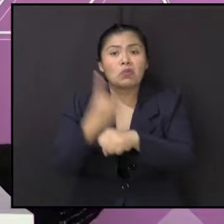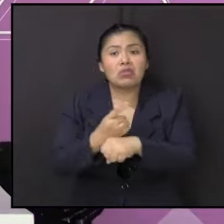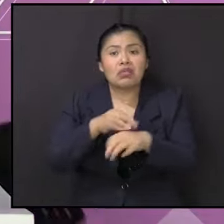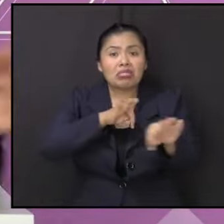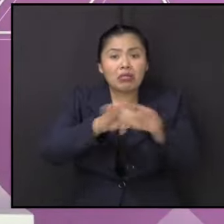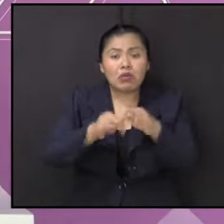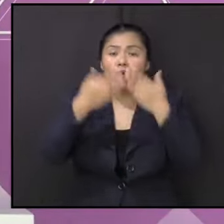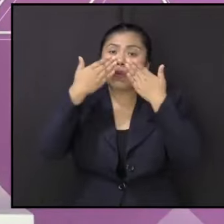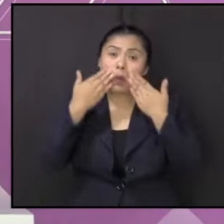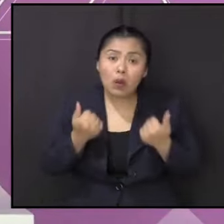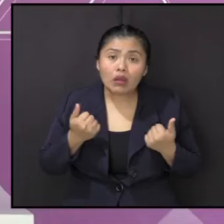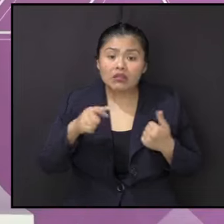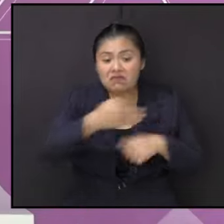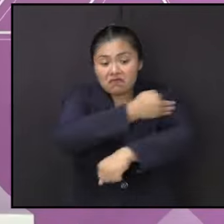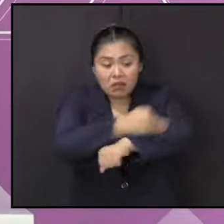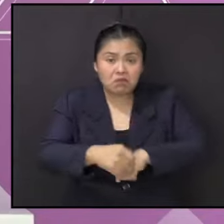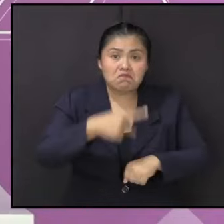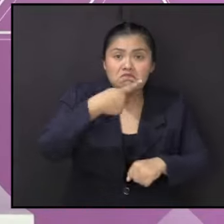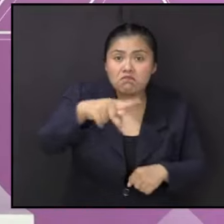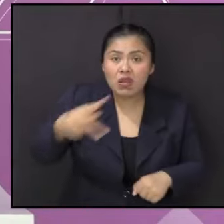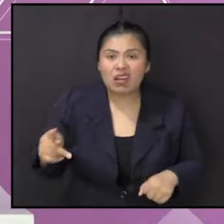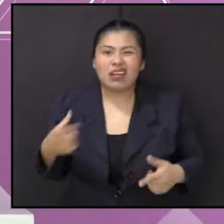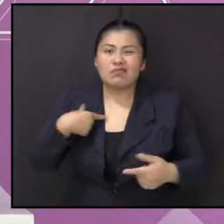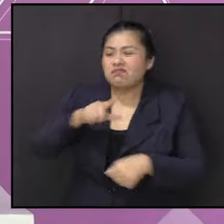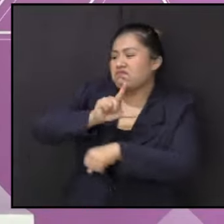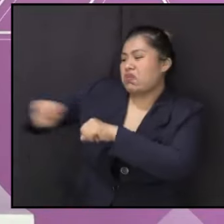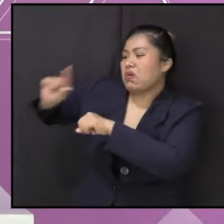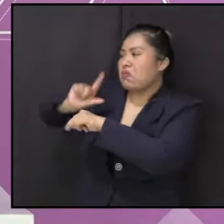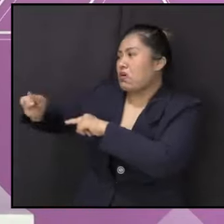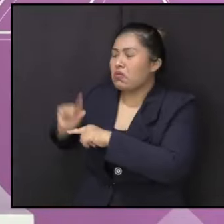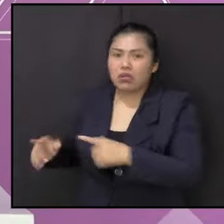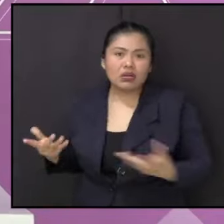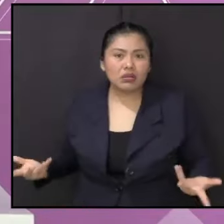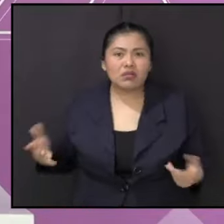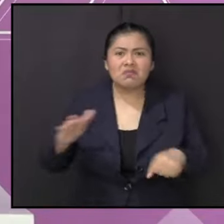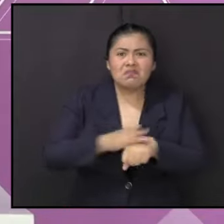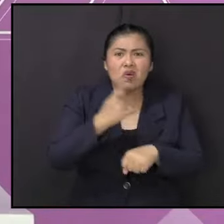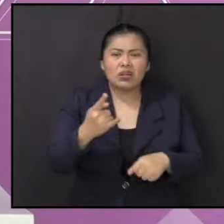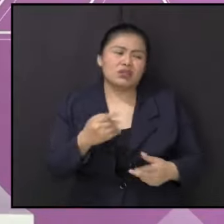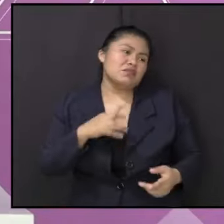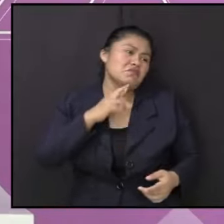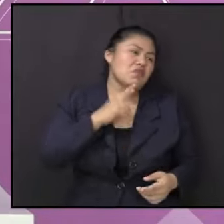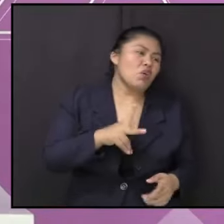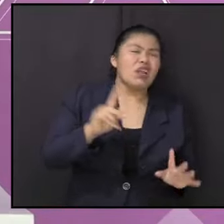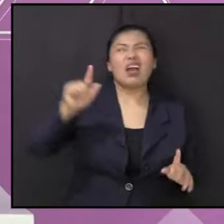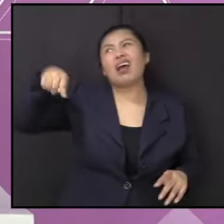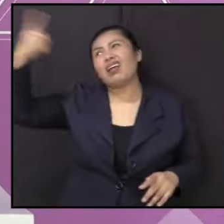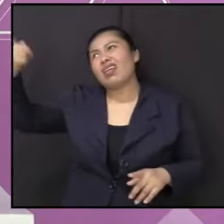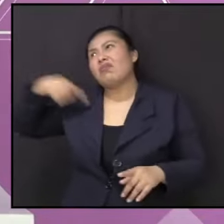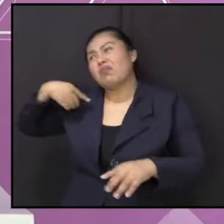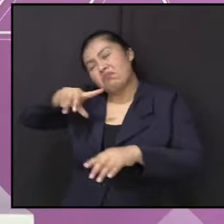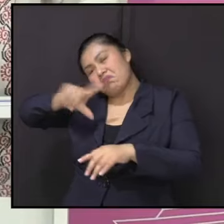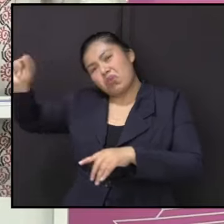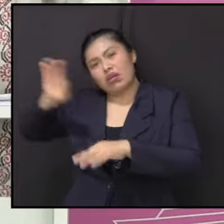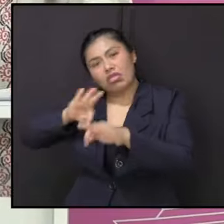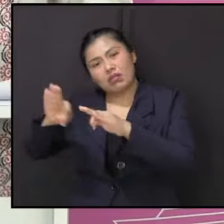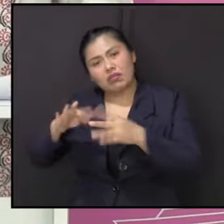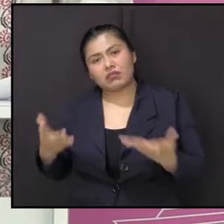dejado a sus familias, han fraccionado a sus familias precisamente por buscar una economía mejor. Muchas gracias,